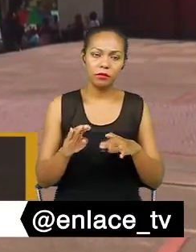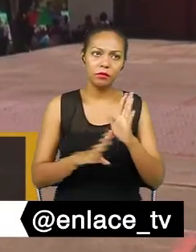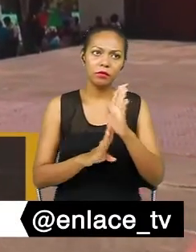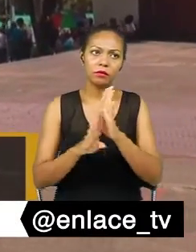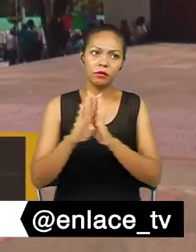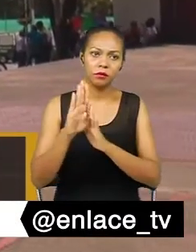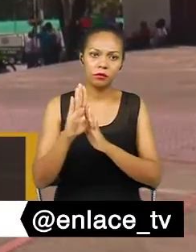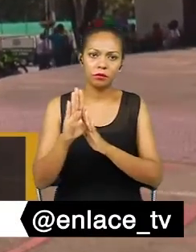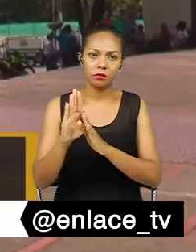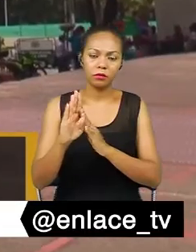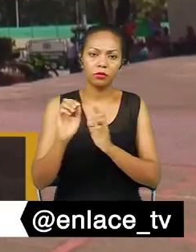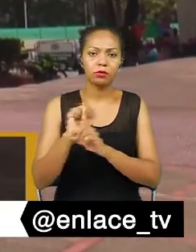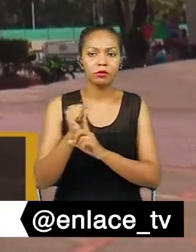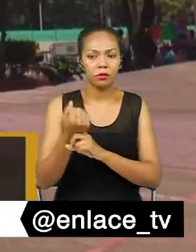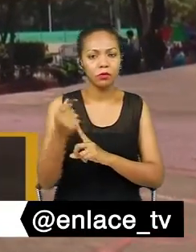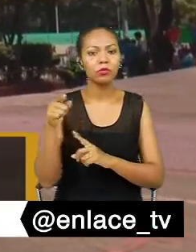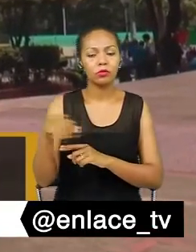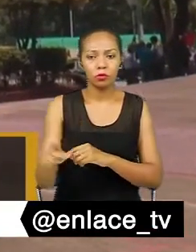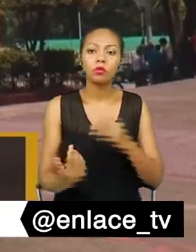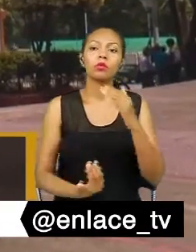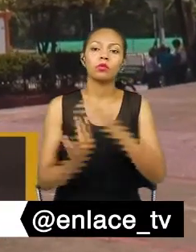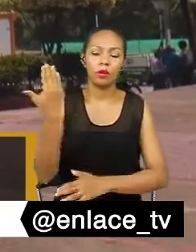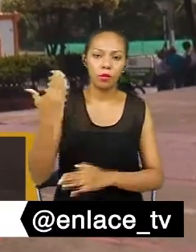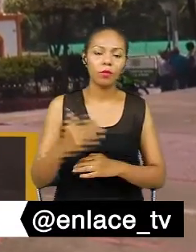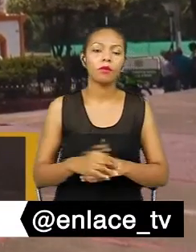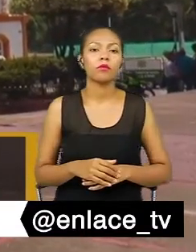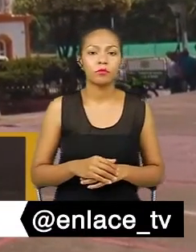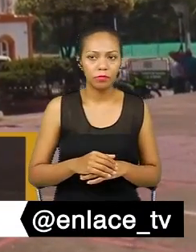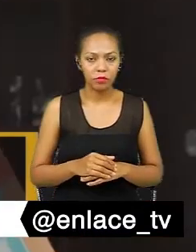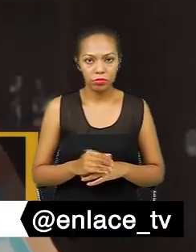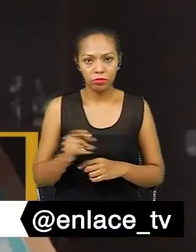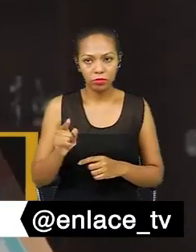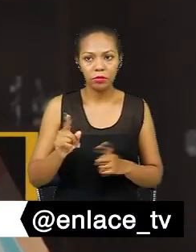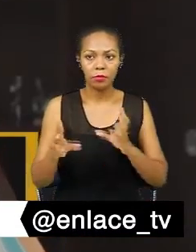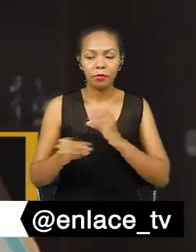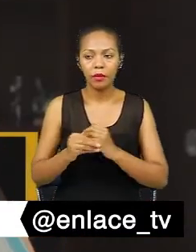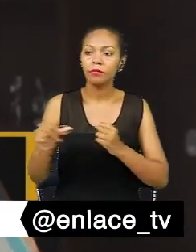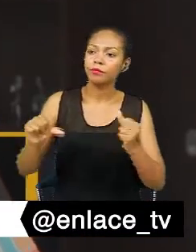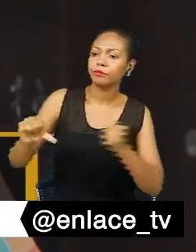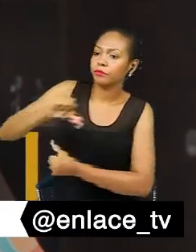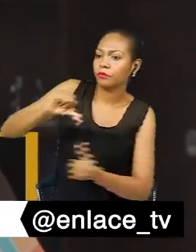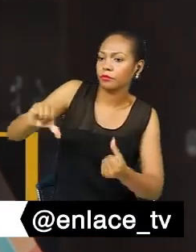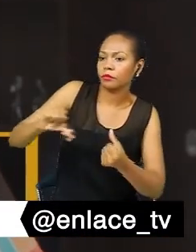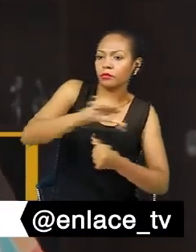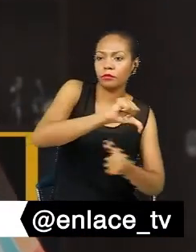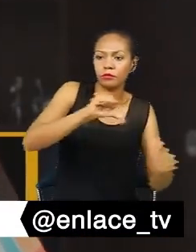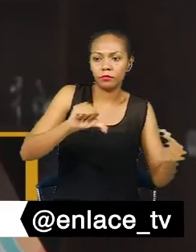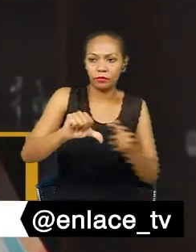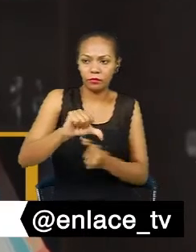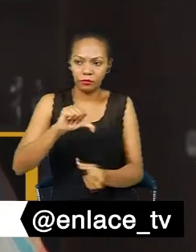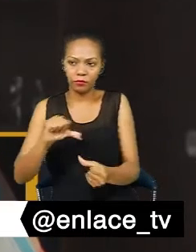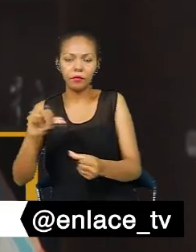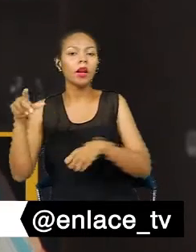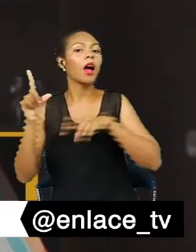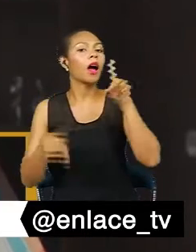Desarrollo Social también llega una persona nueva, y se presentaron algunas rotaciones también en algunos cargos.